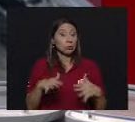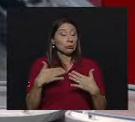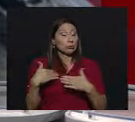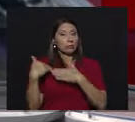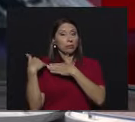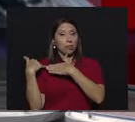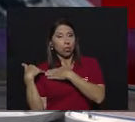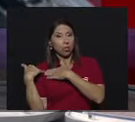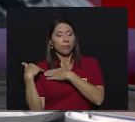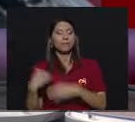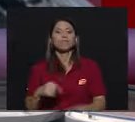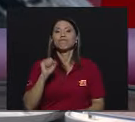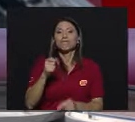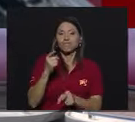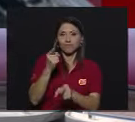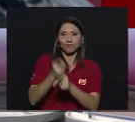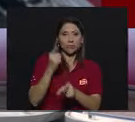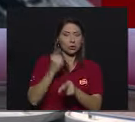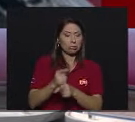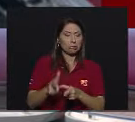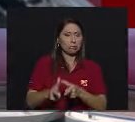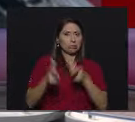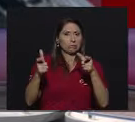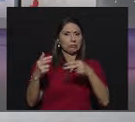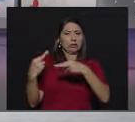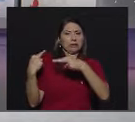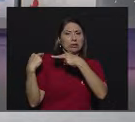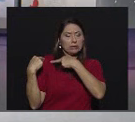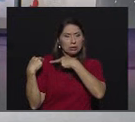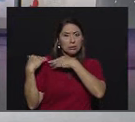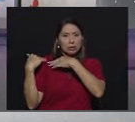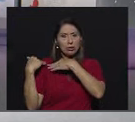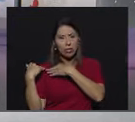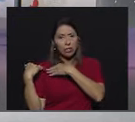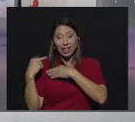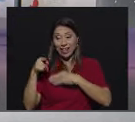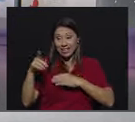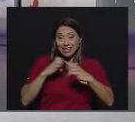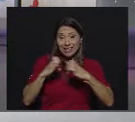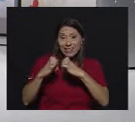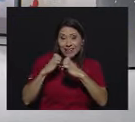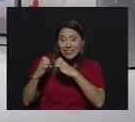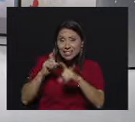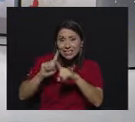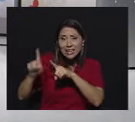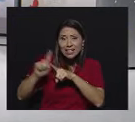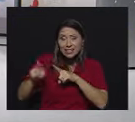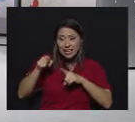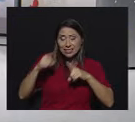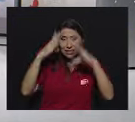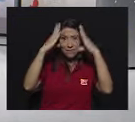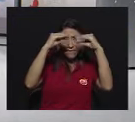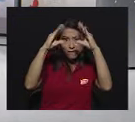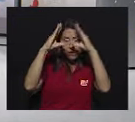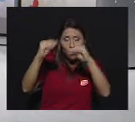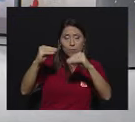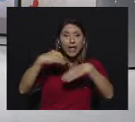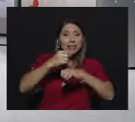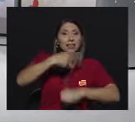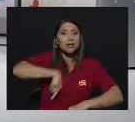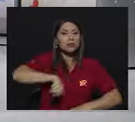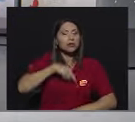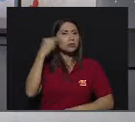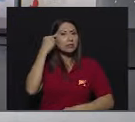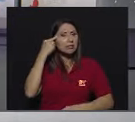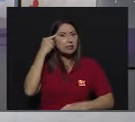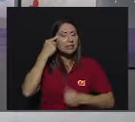Una gran responsabilidad. Es correcto, es una gran responsabilidad y estas entrevistas y este informe nos llevan a esas reflexiones y a